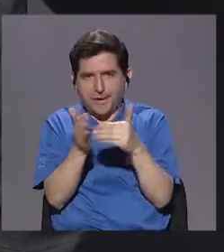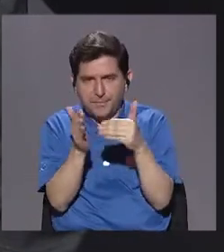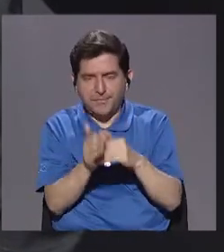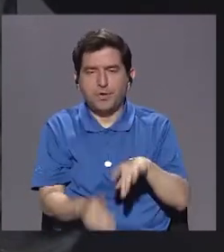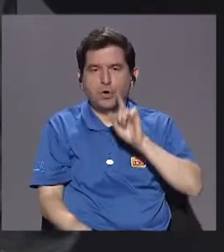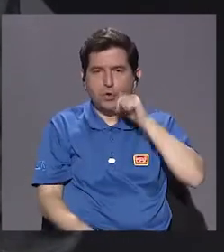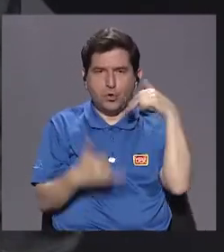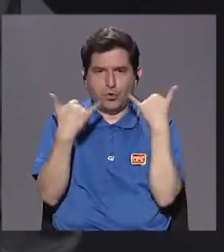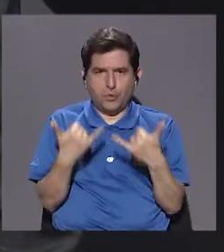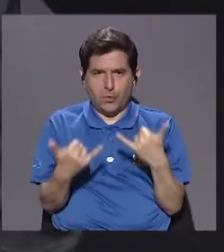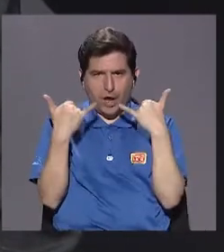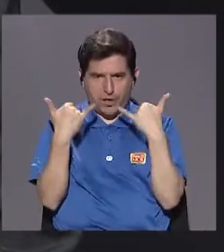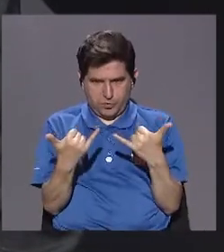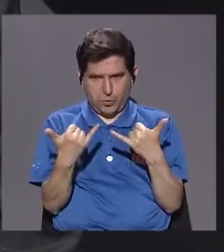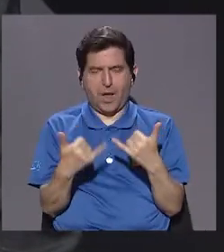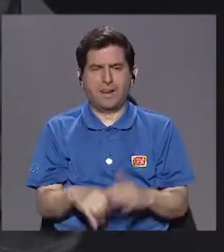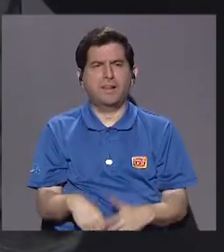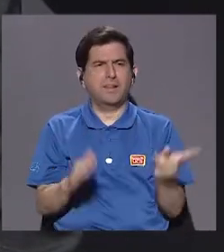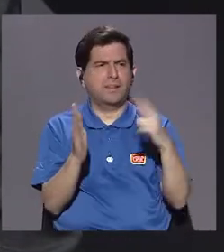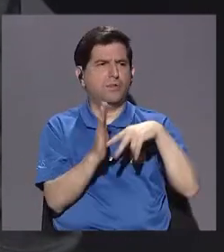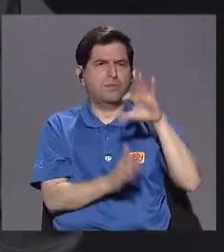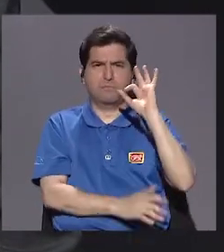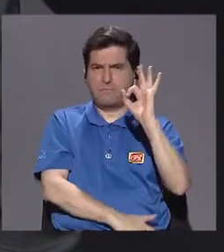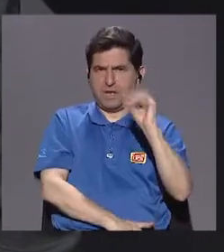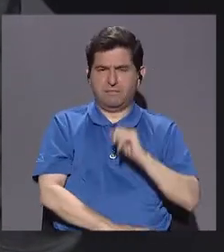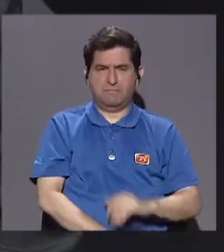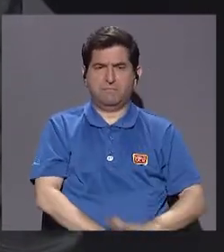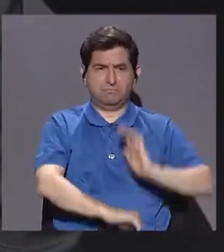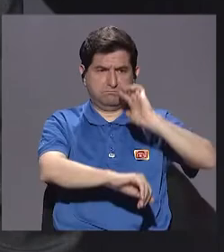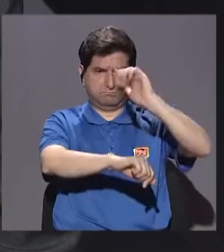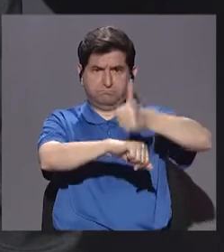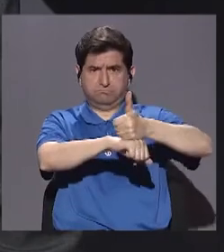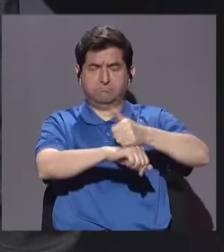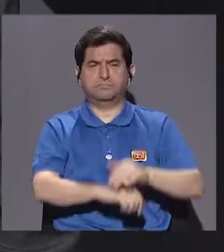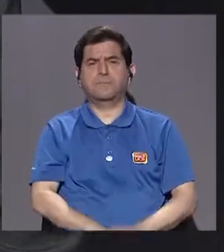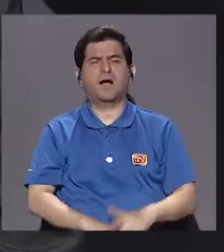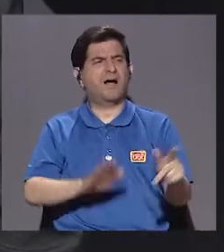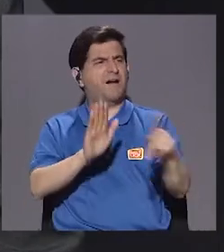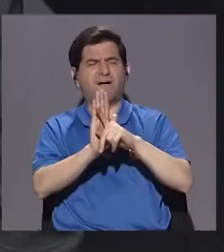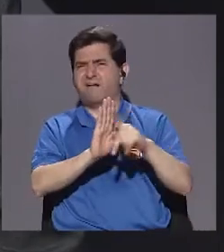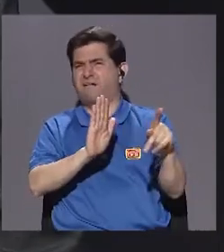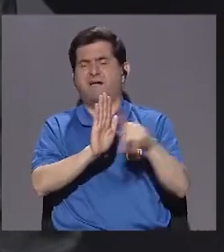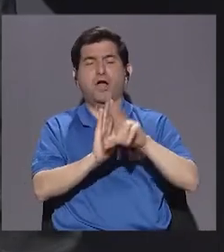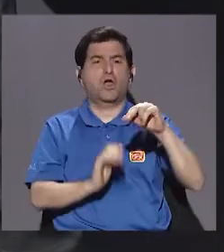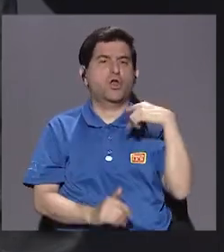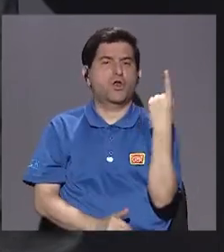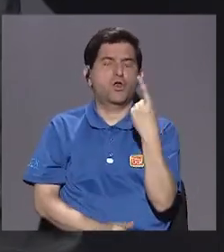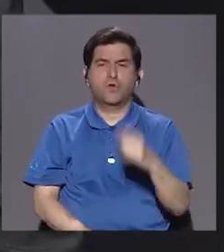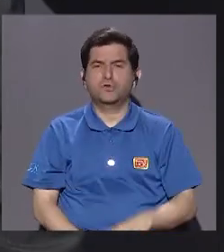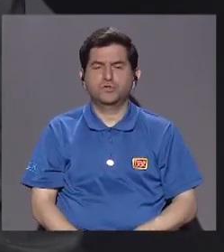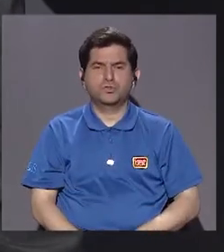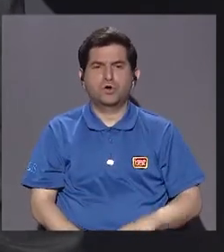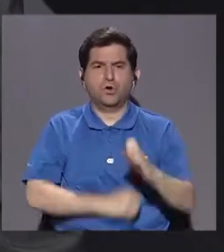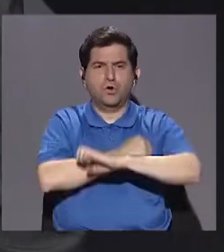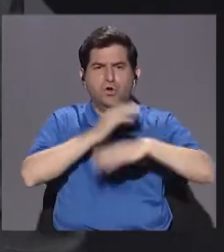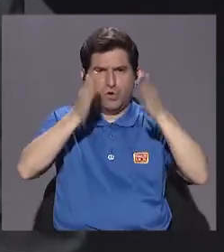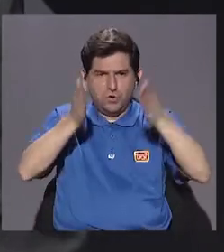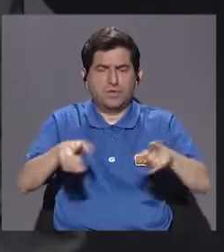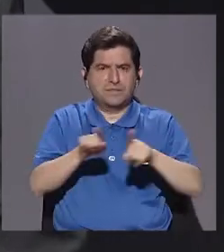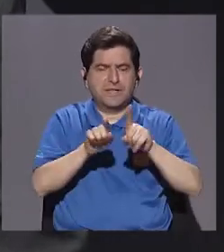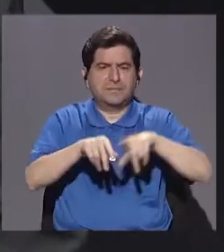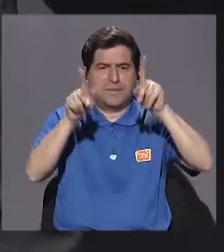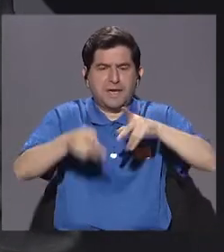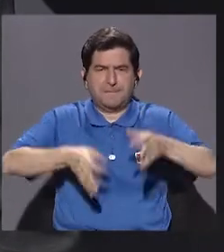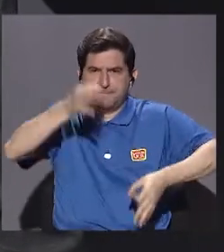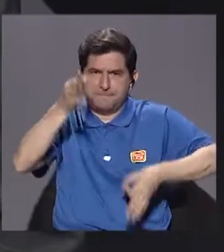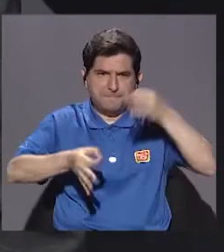actual que es en el de 2009 donde se establece que es prohibido no sólo para extranjeros sino también para personas jurídicas